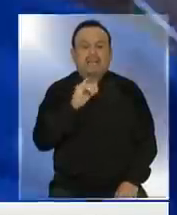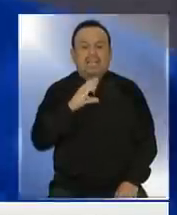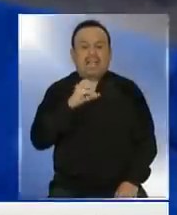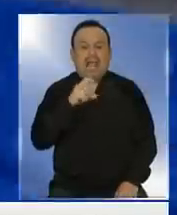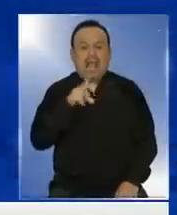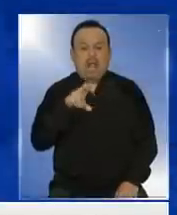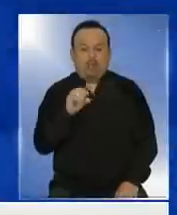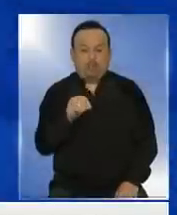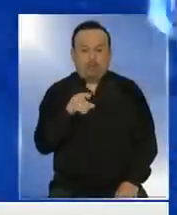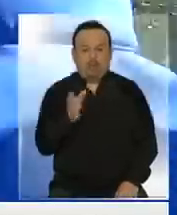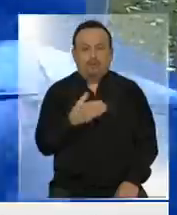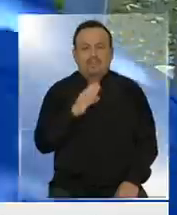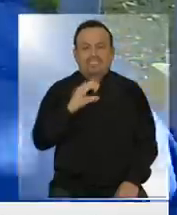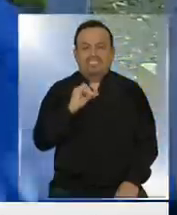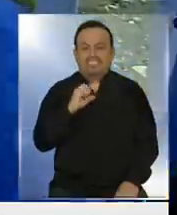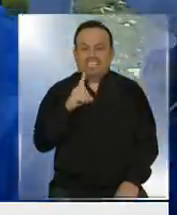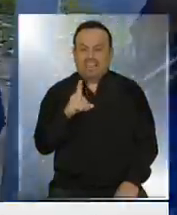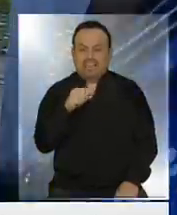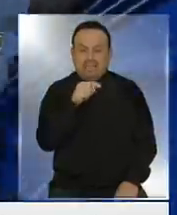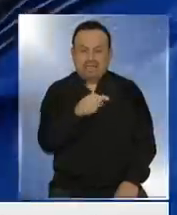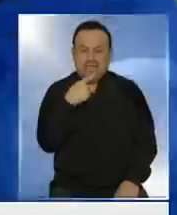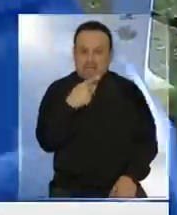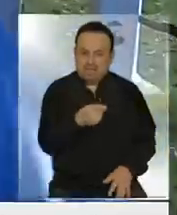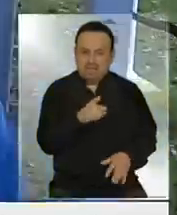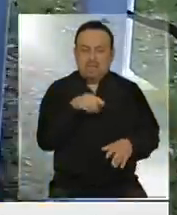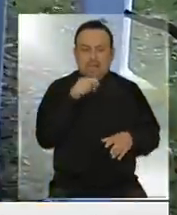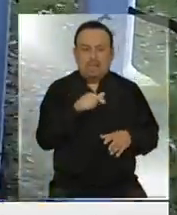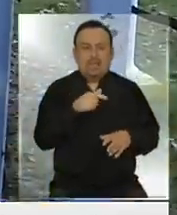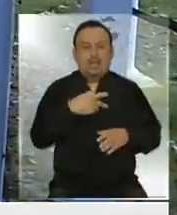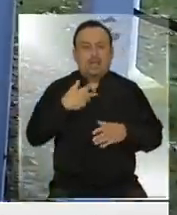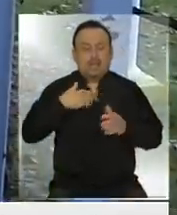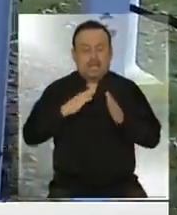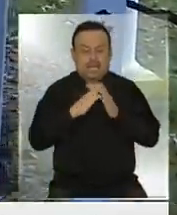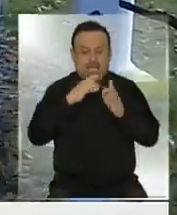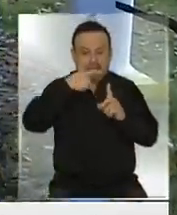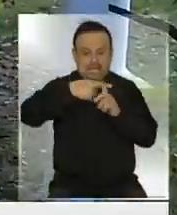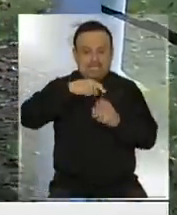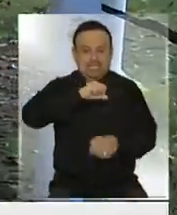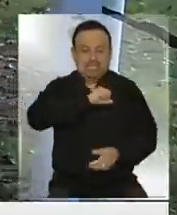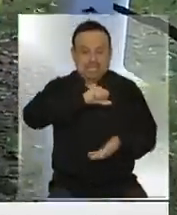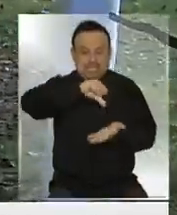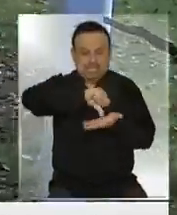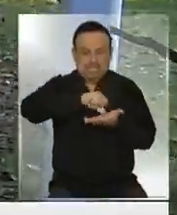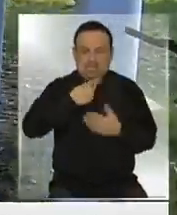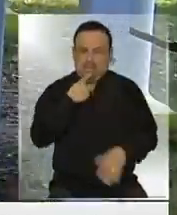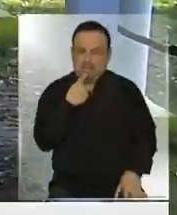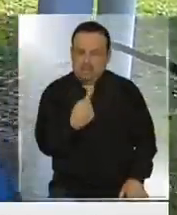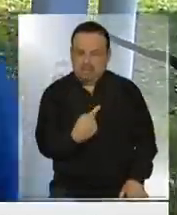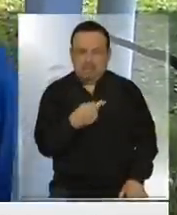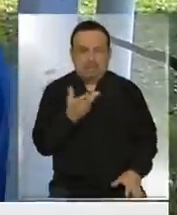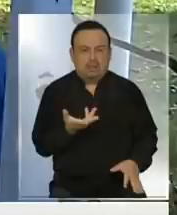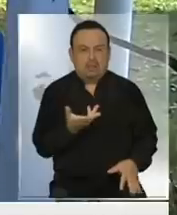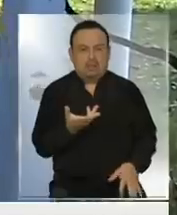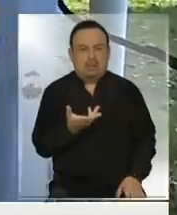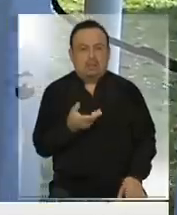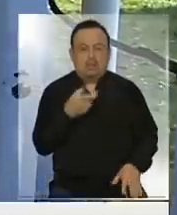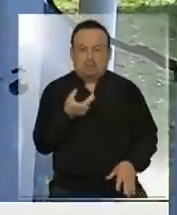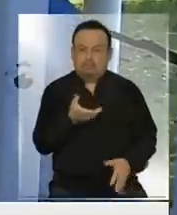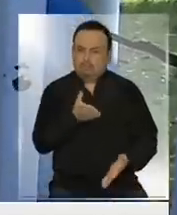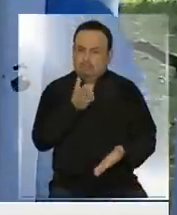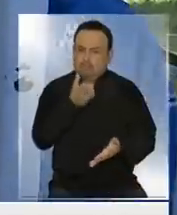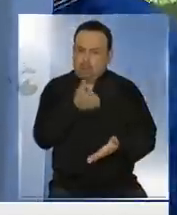catedral evangélica impacto de dios que funciona en avenida matta en el santiago centro en vista de que se encontraba esta